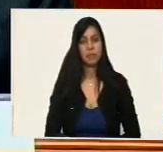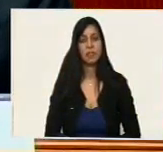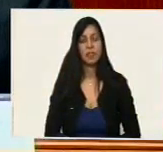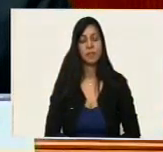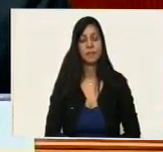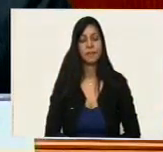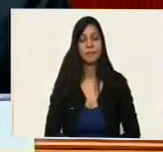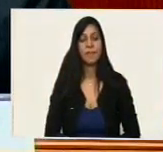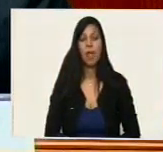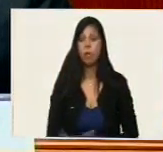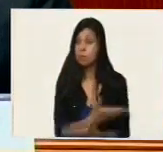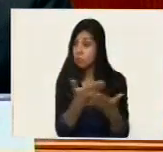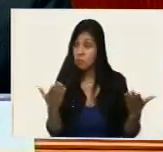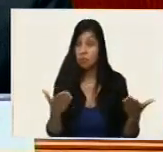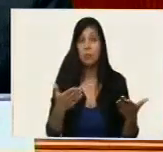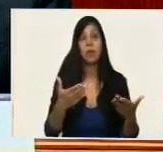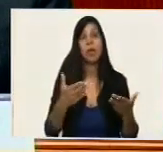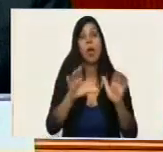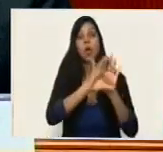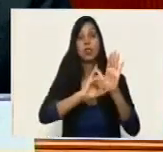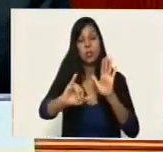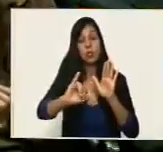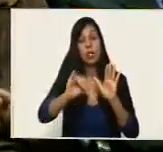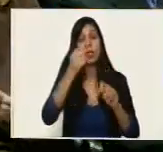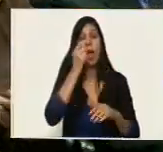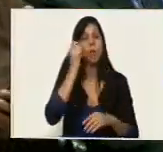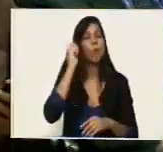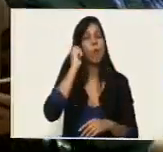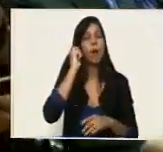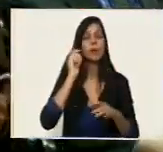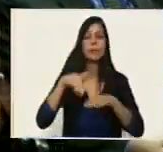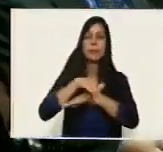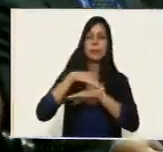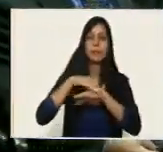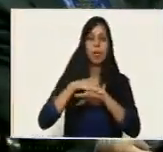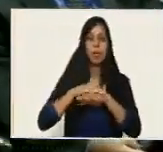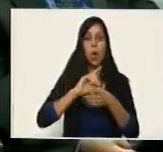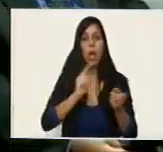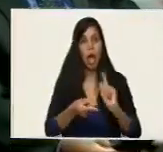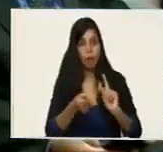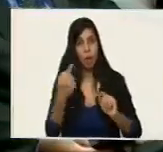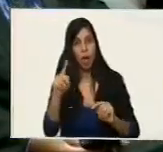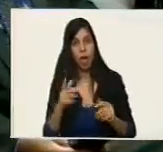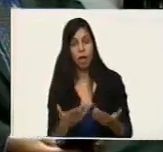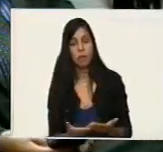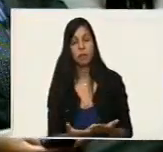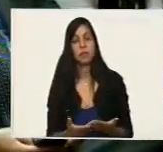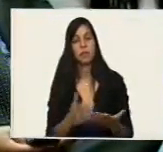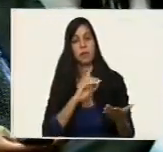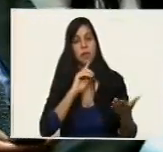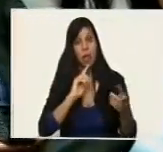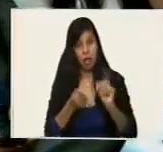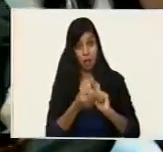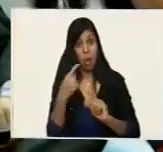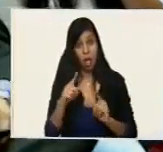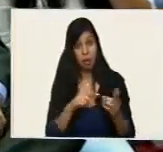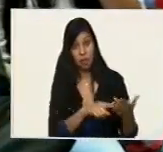Las constituyentes y constituyentes que están de acuerdo, perdón, hay una modificación, una solicitud de modificación.